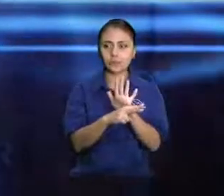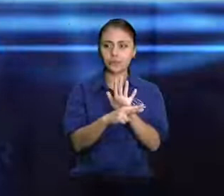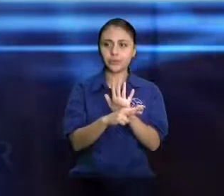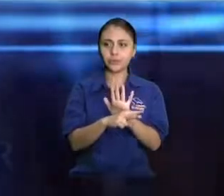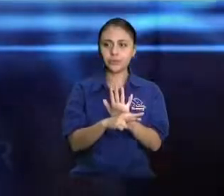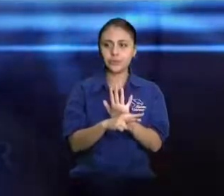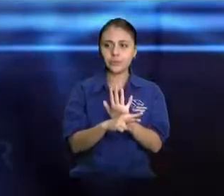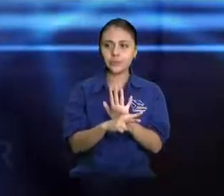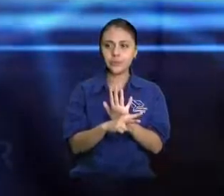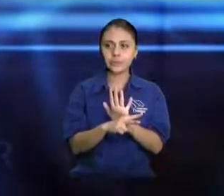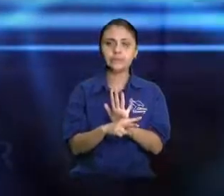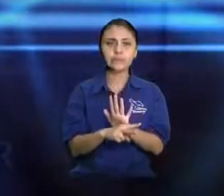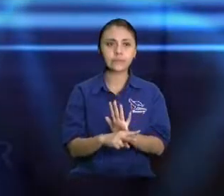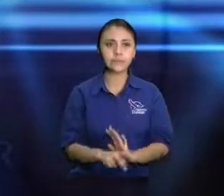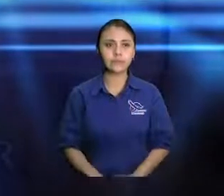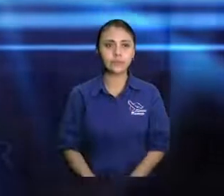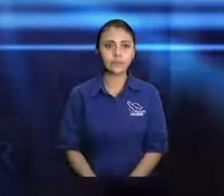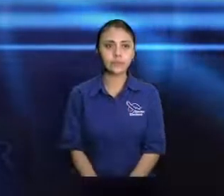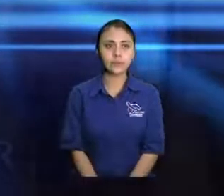¡Hala, aquí!